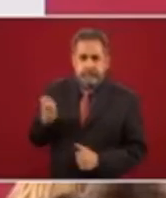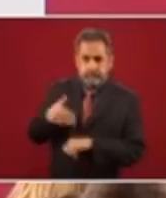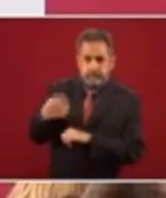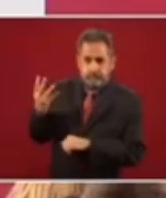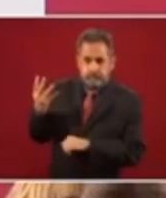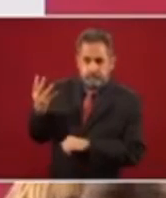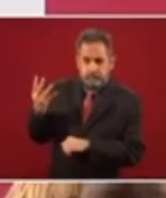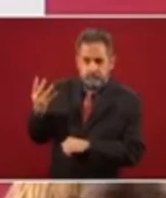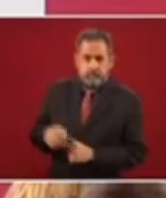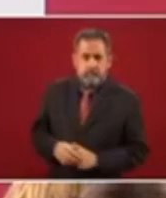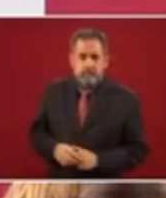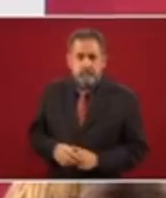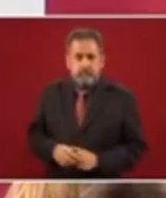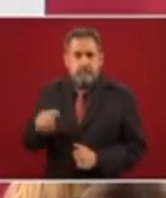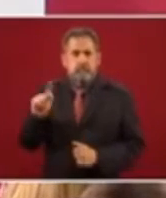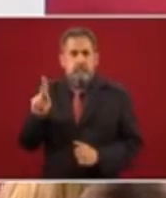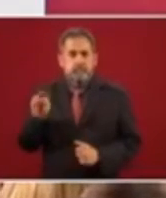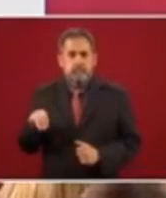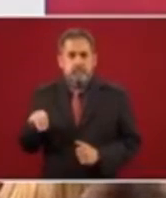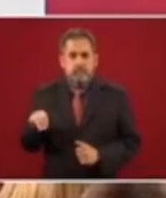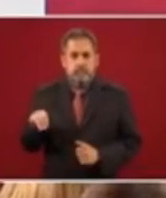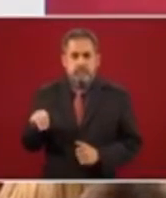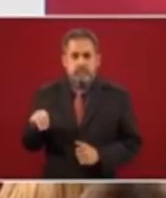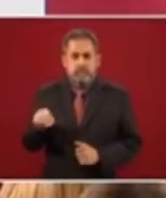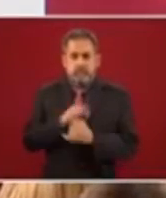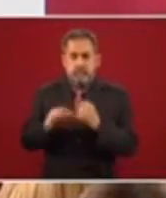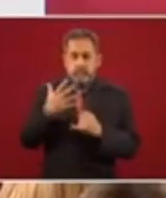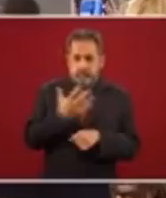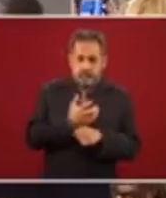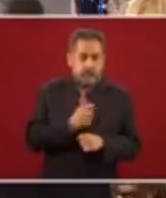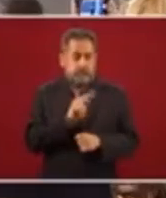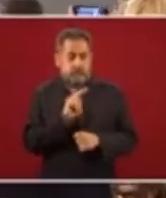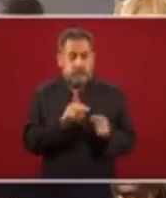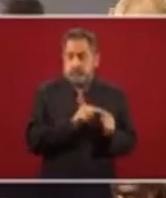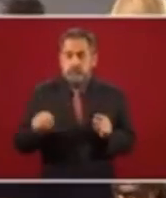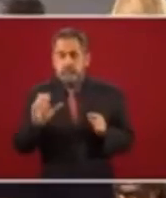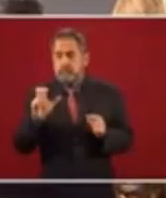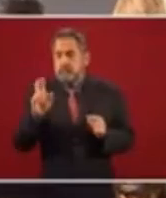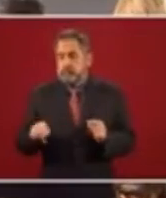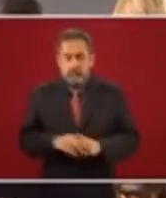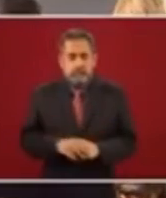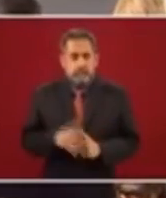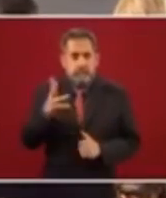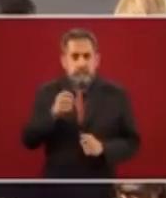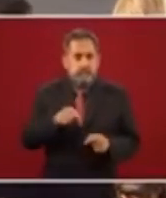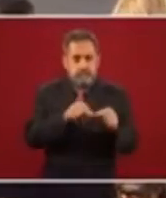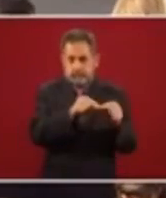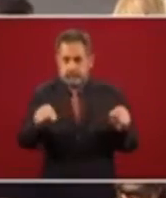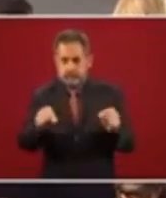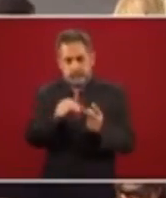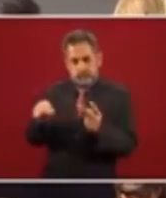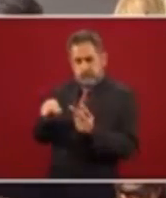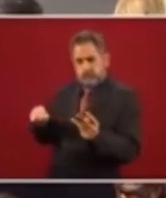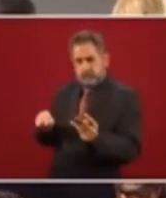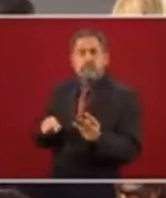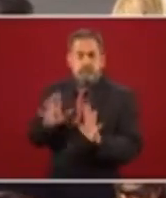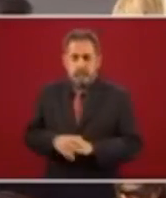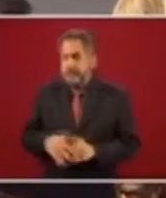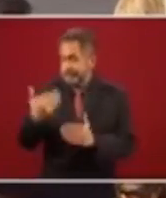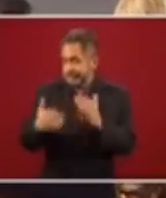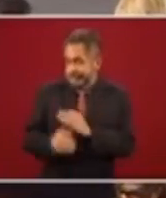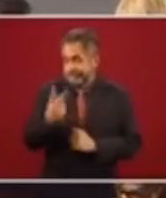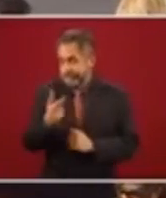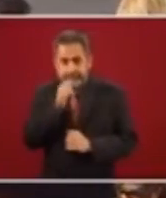cuarto, Tulum, y este es el quinto, Tulum, Cancún. Son 5 tramos. Quedan